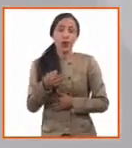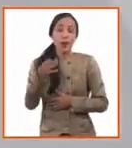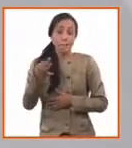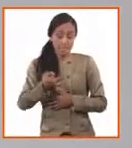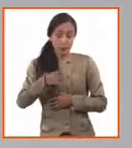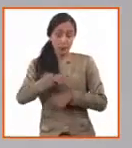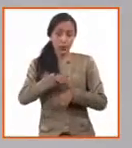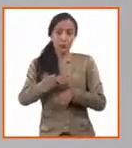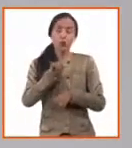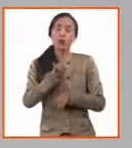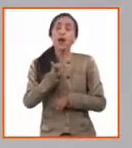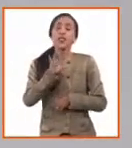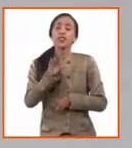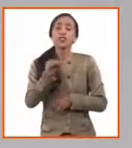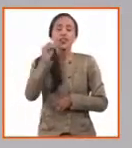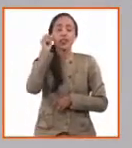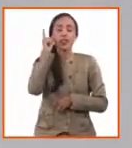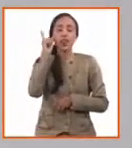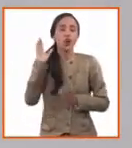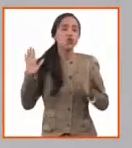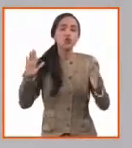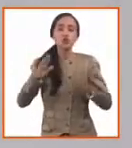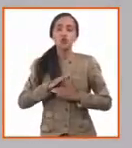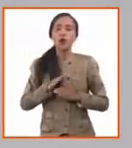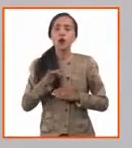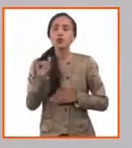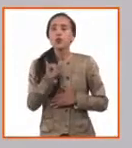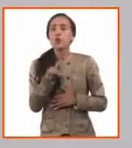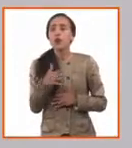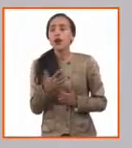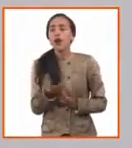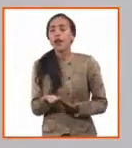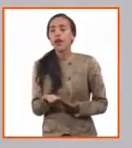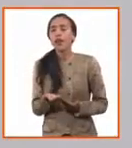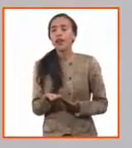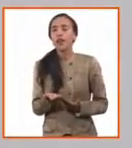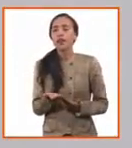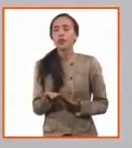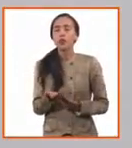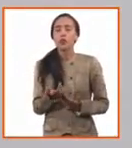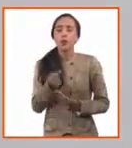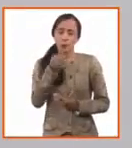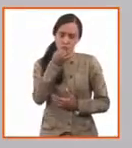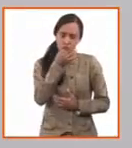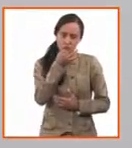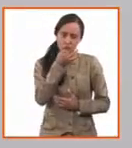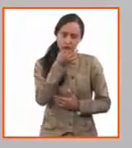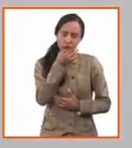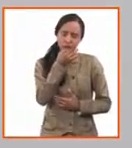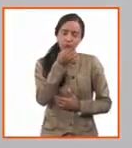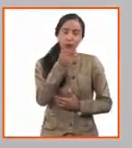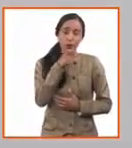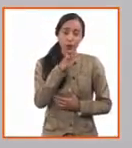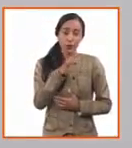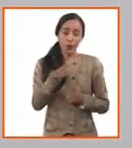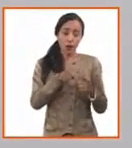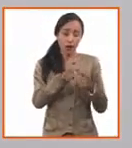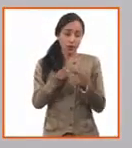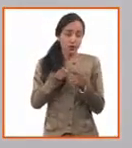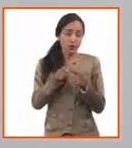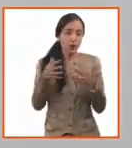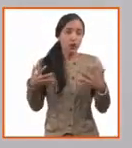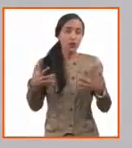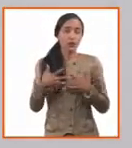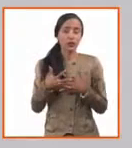remarca la idea de que no existe una fragmentación en campos es decir hay una asociación de la política